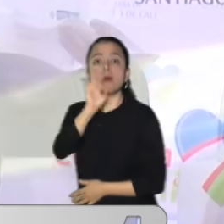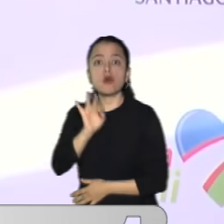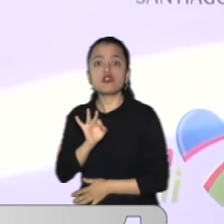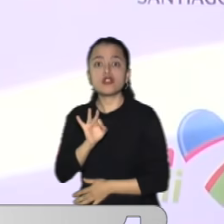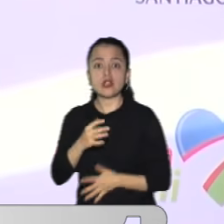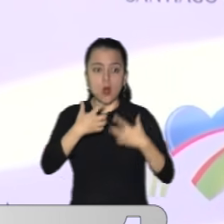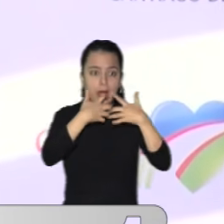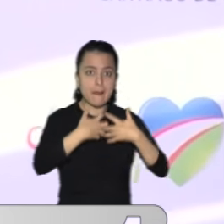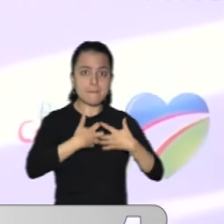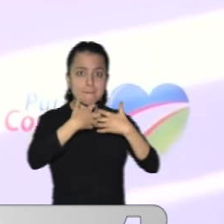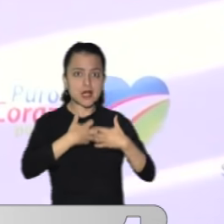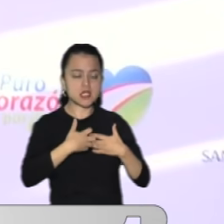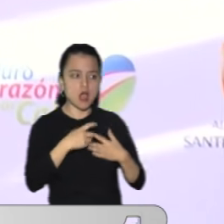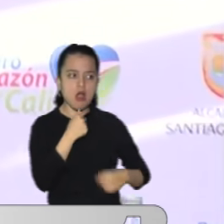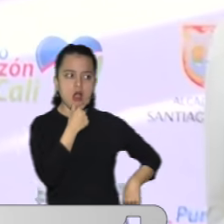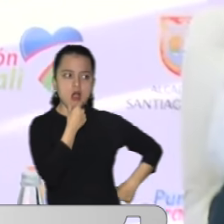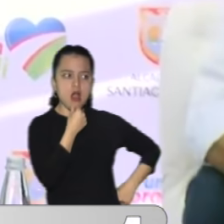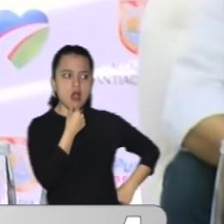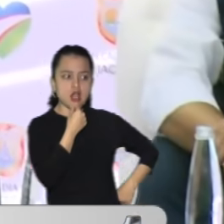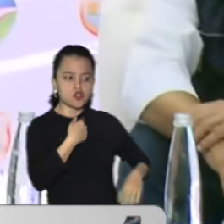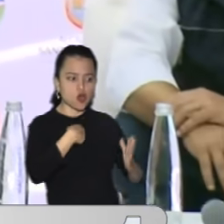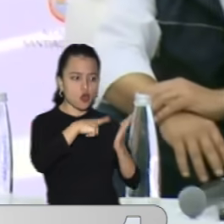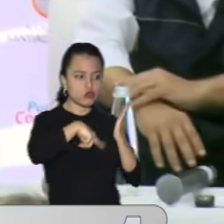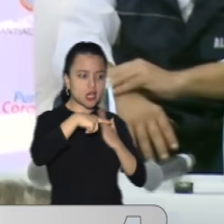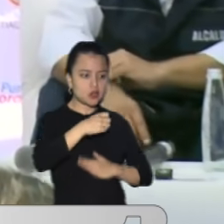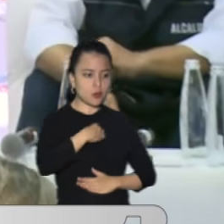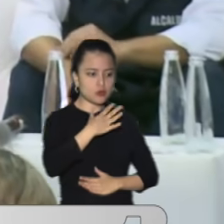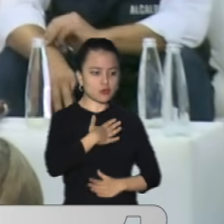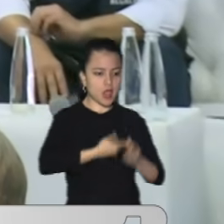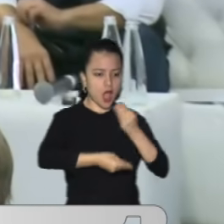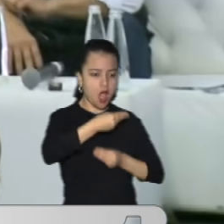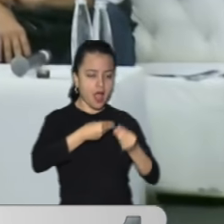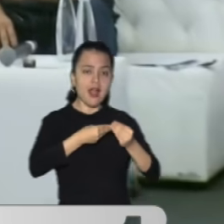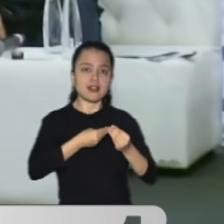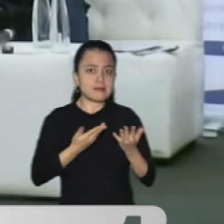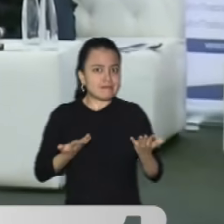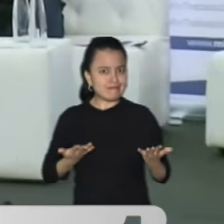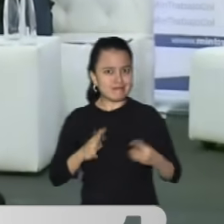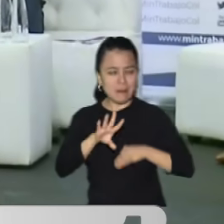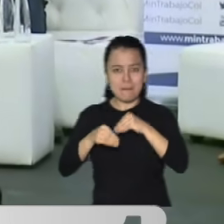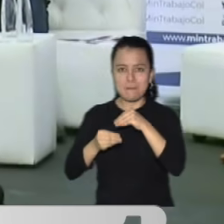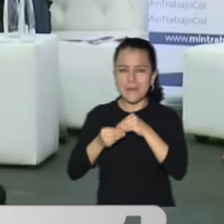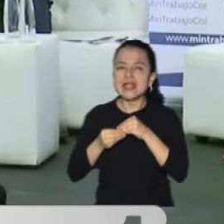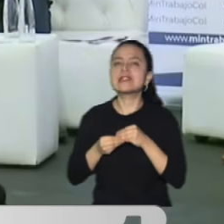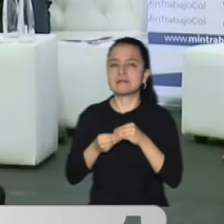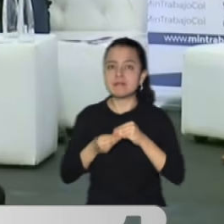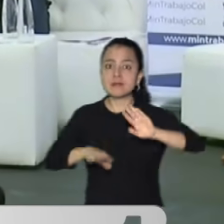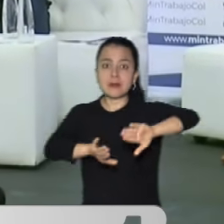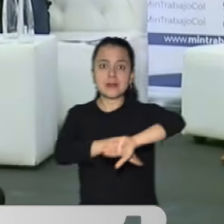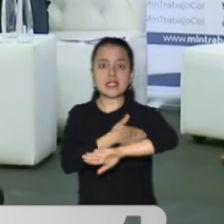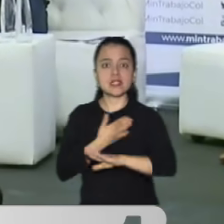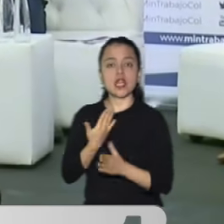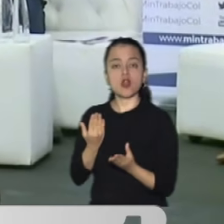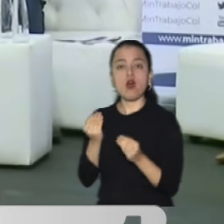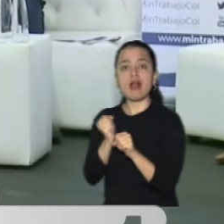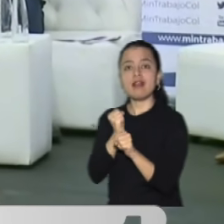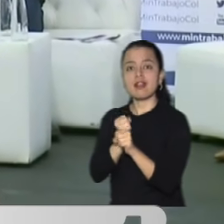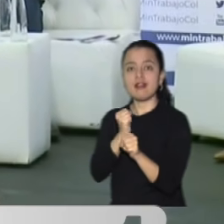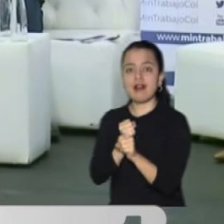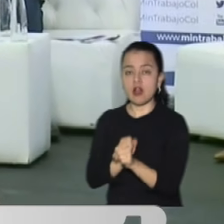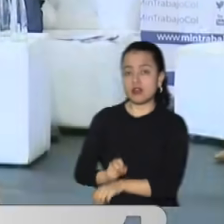de los costos laborales de los jóvenes contratados. Adicional a eso, el aporte del Ministerio de Trabajo será del